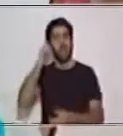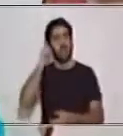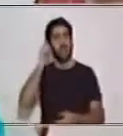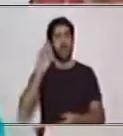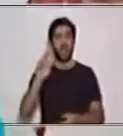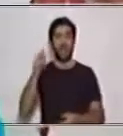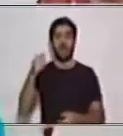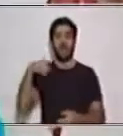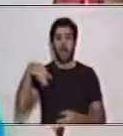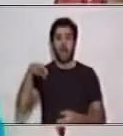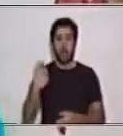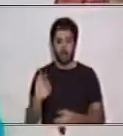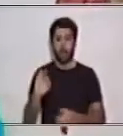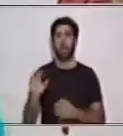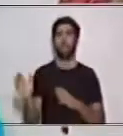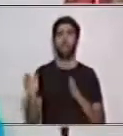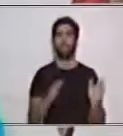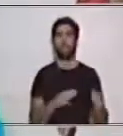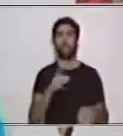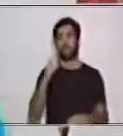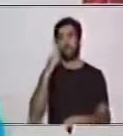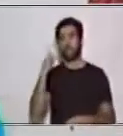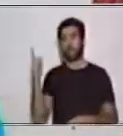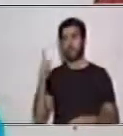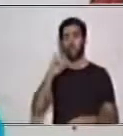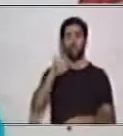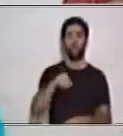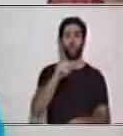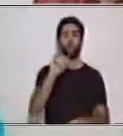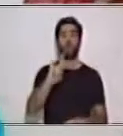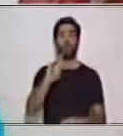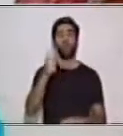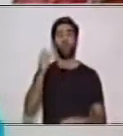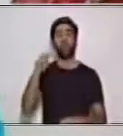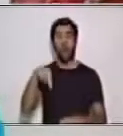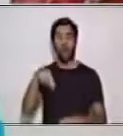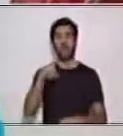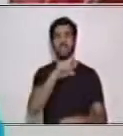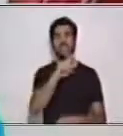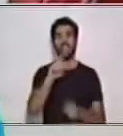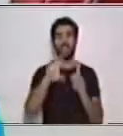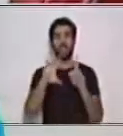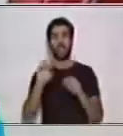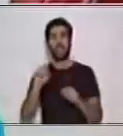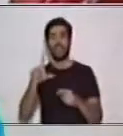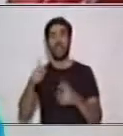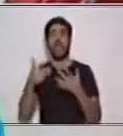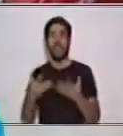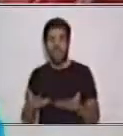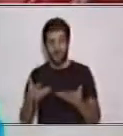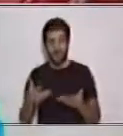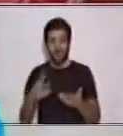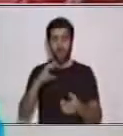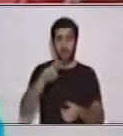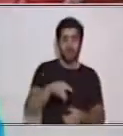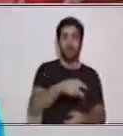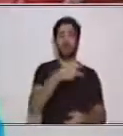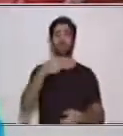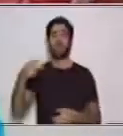4. Juan pesa 65 libras. ¿A cuántos kilogramos y gramos equivale su